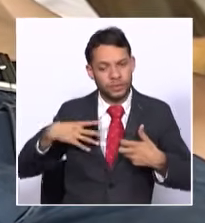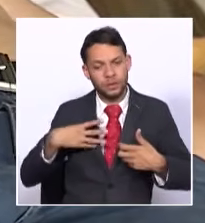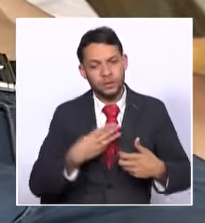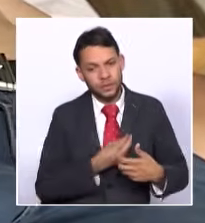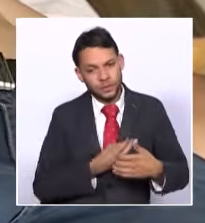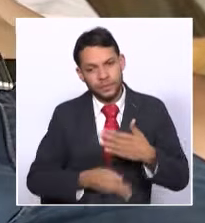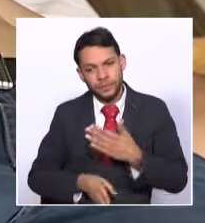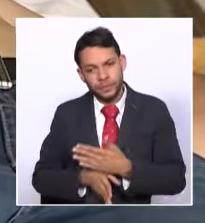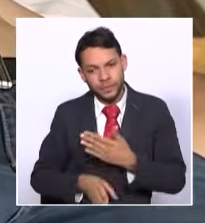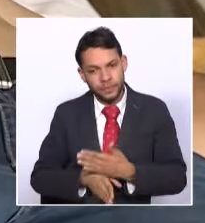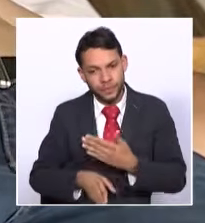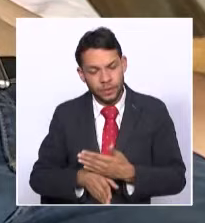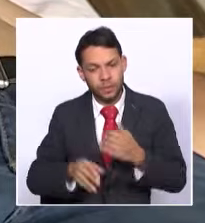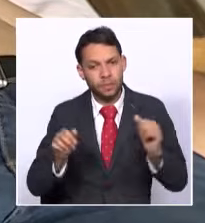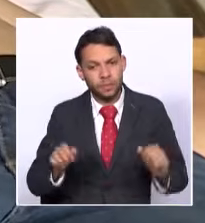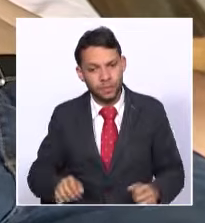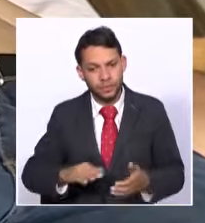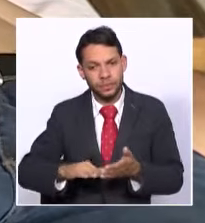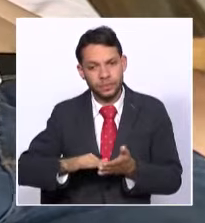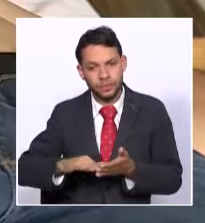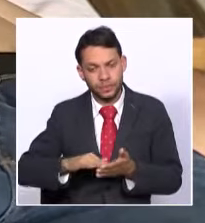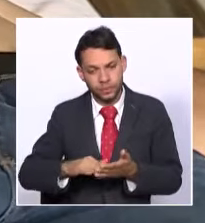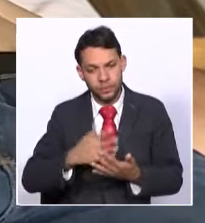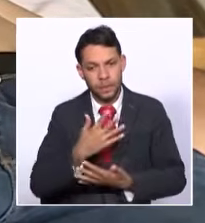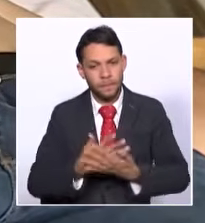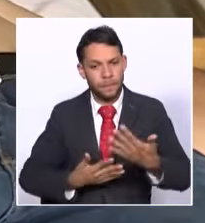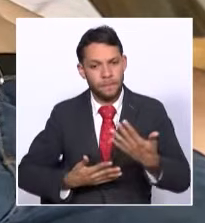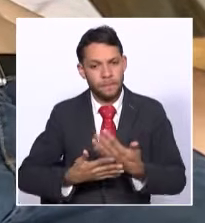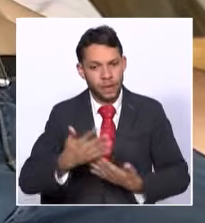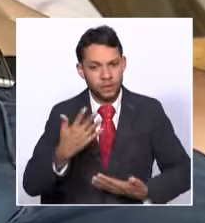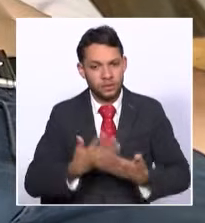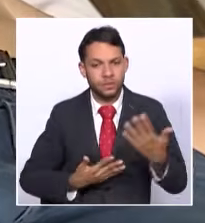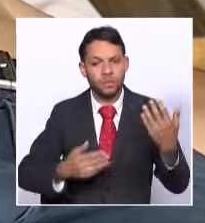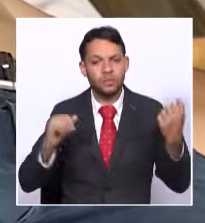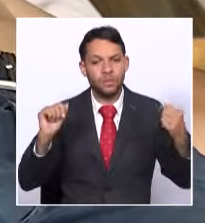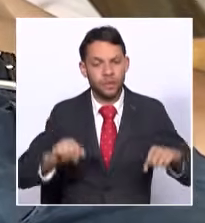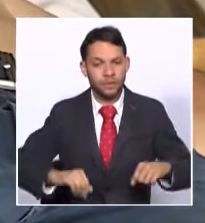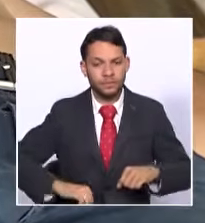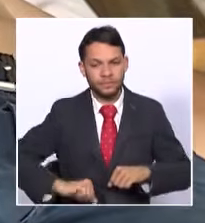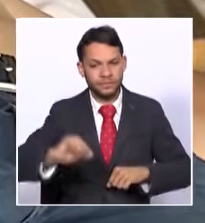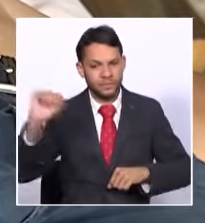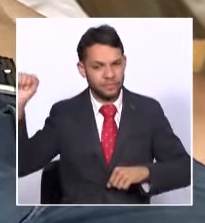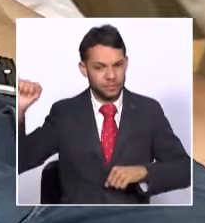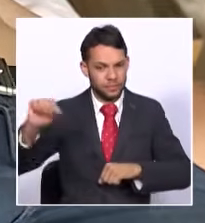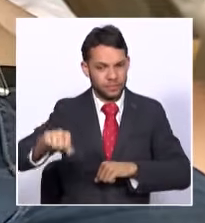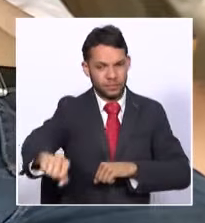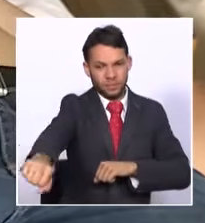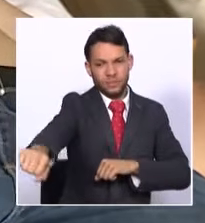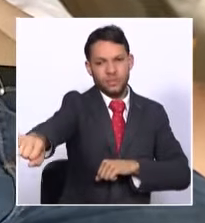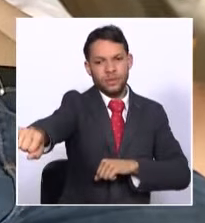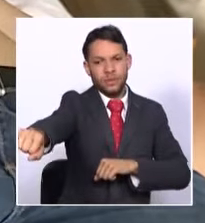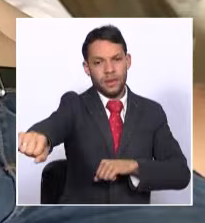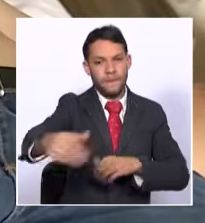la larga me va a permitir es tener el bracito estirado. Cuando yo logro extender el brazo,